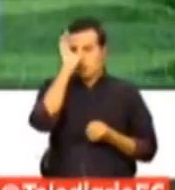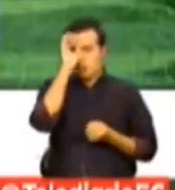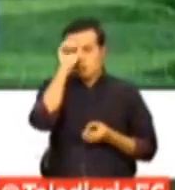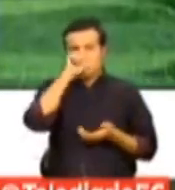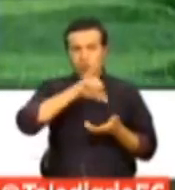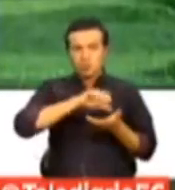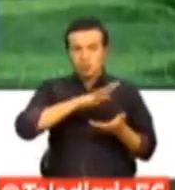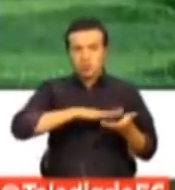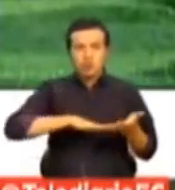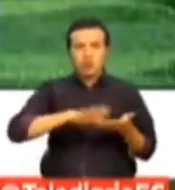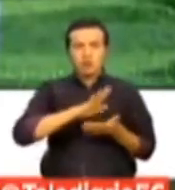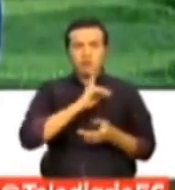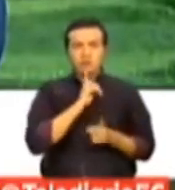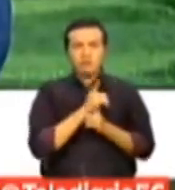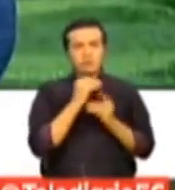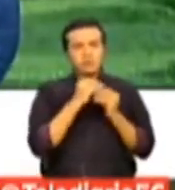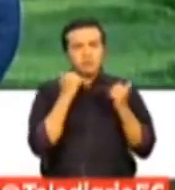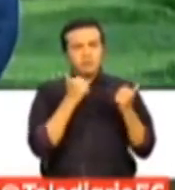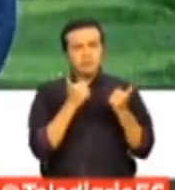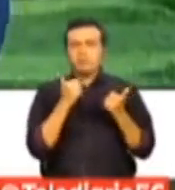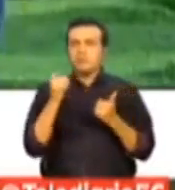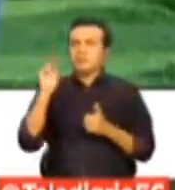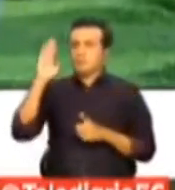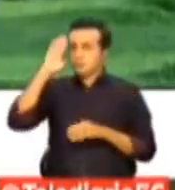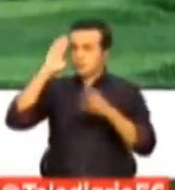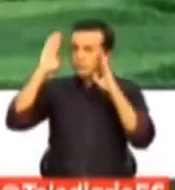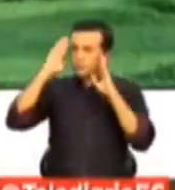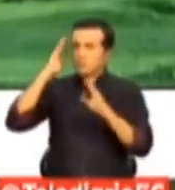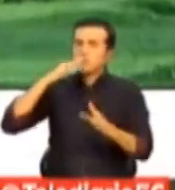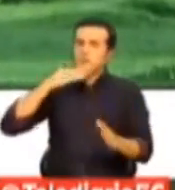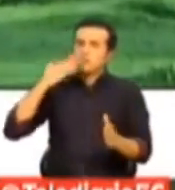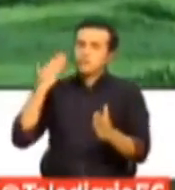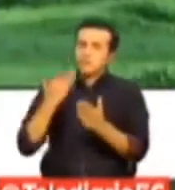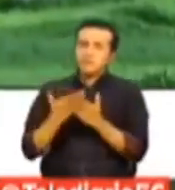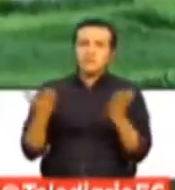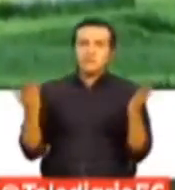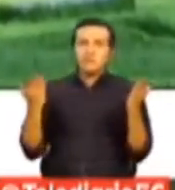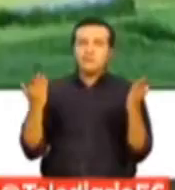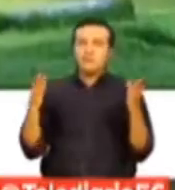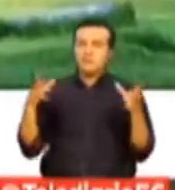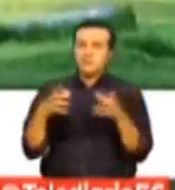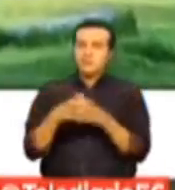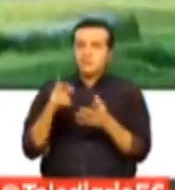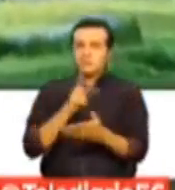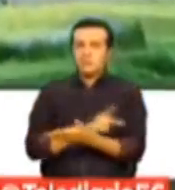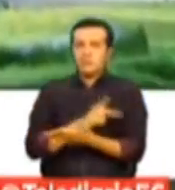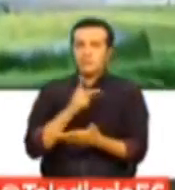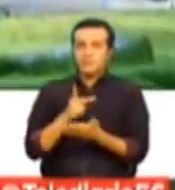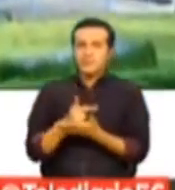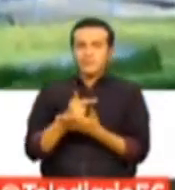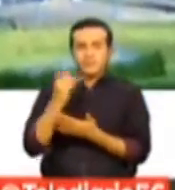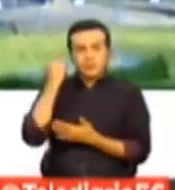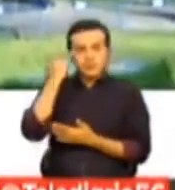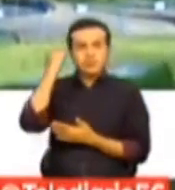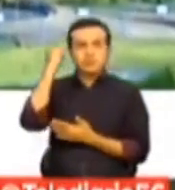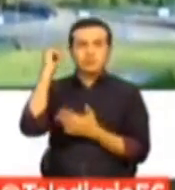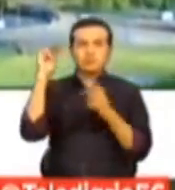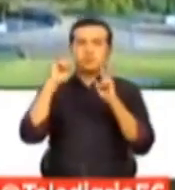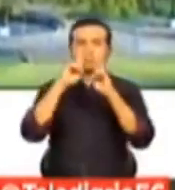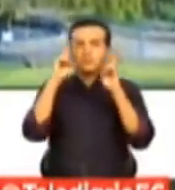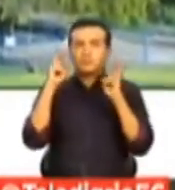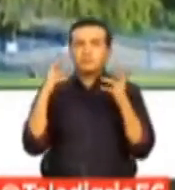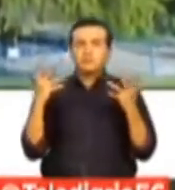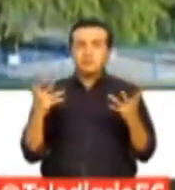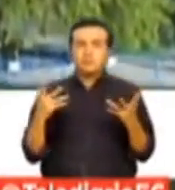culturas urbanas que tienen un gran espacio acá. Hola, César, muchas gracias. Bueno, el núcleo de Pichincha ha surgido con iniciativas sobre todo